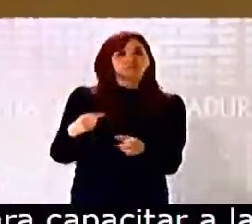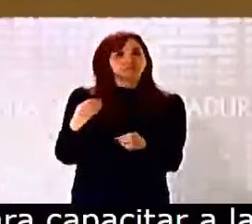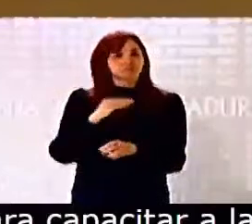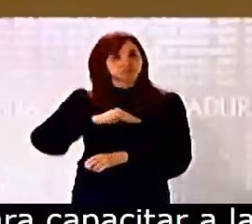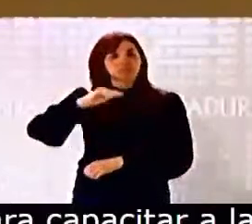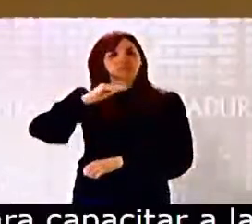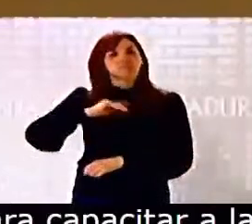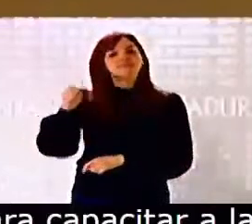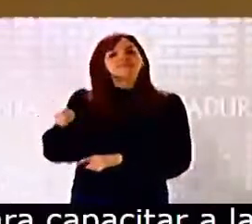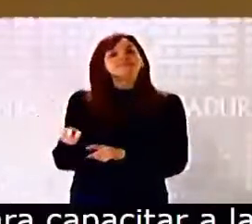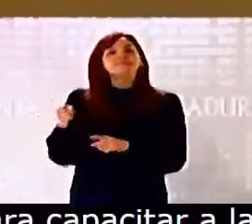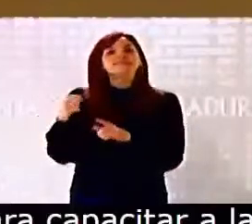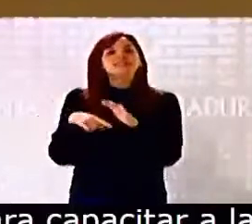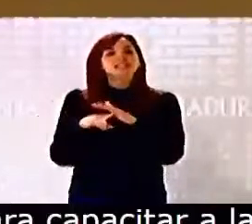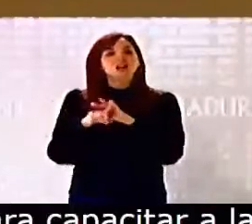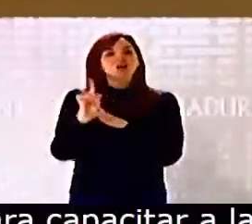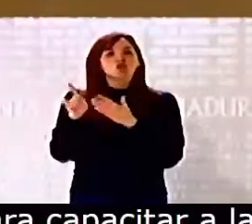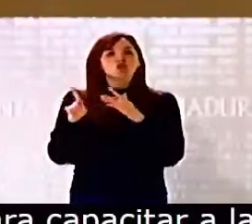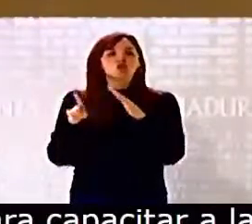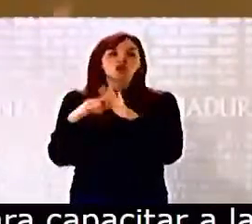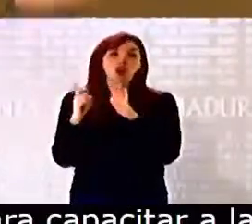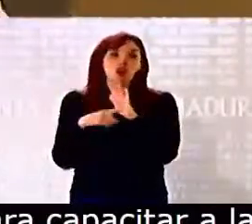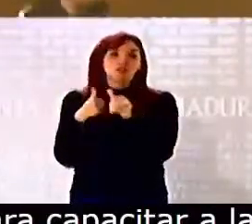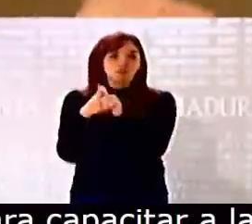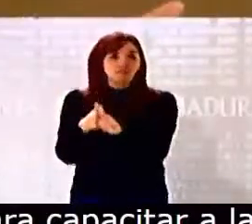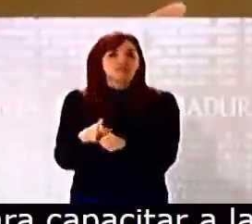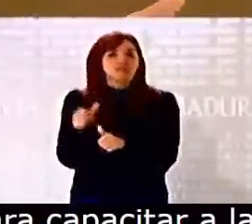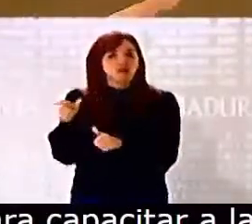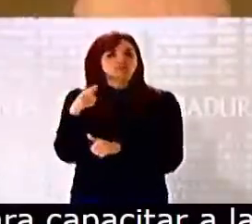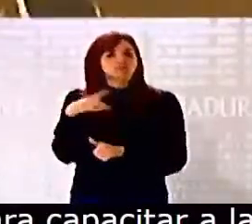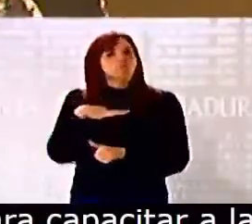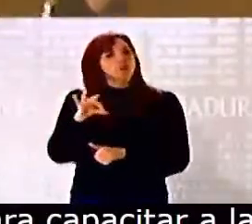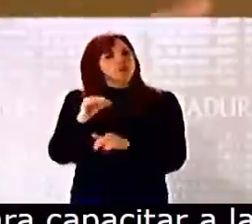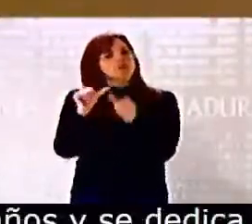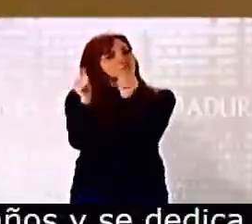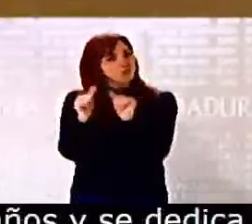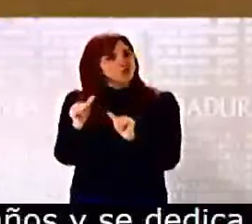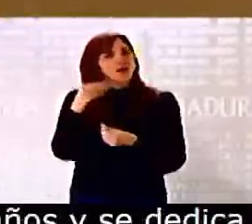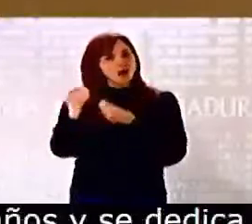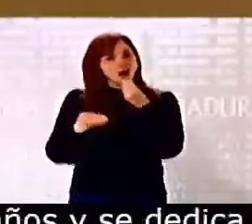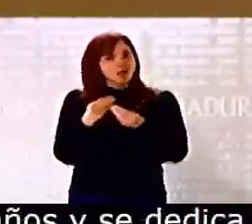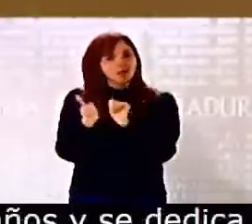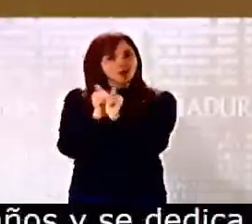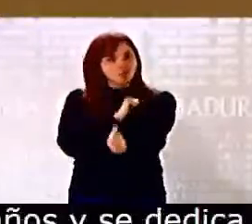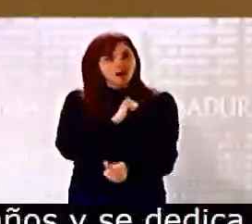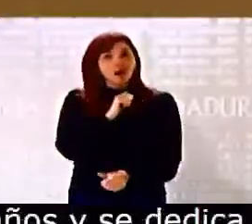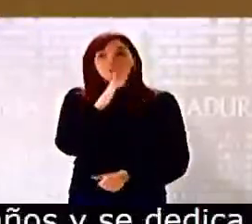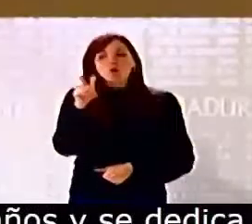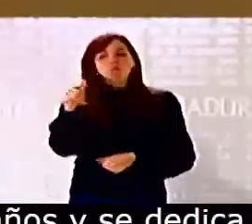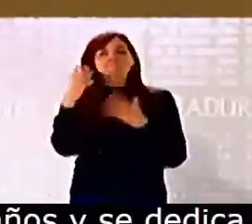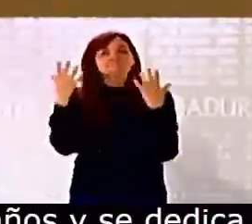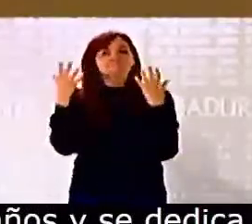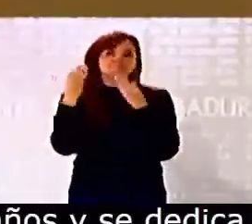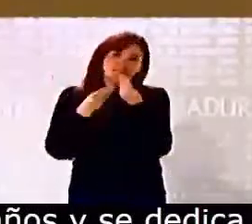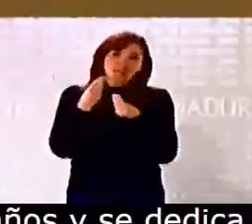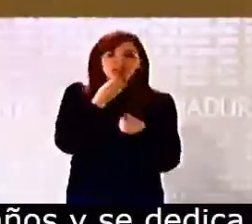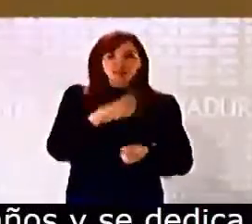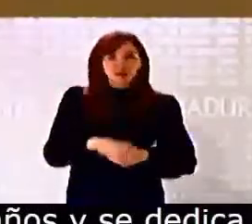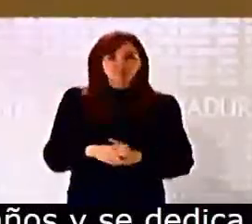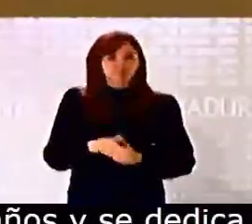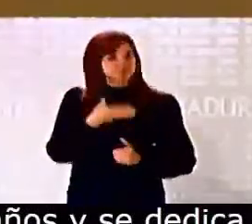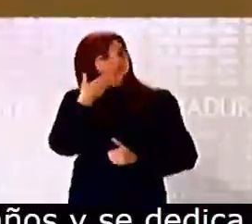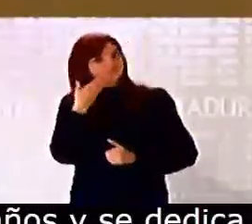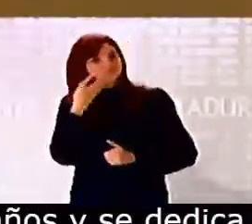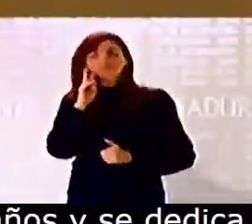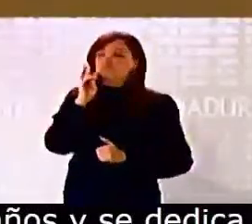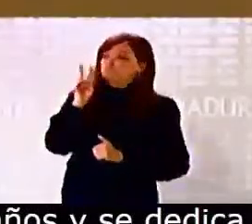tiene que ver con el desarrollo de la Ley de la Dependencia. Ese es un camino que la Junta de Extremadura hizo bien y que, por tanto, me sirven como